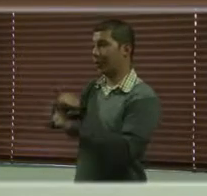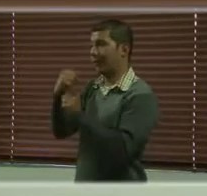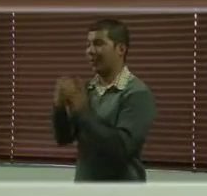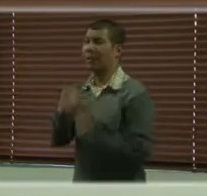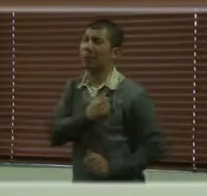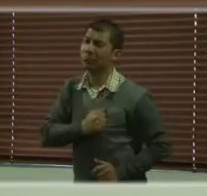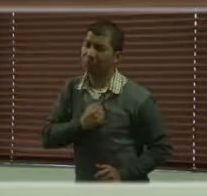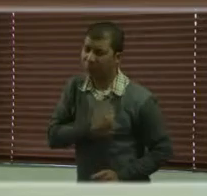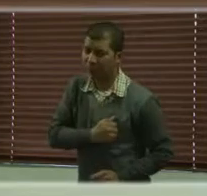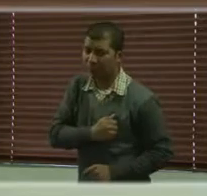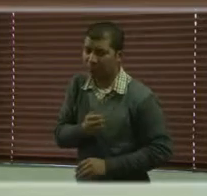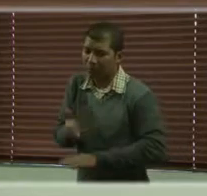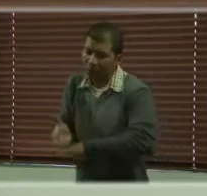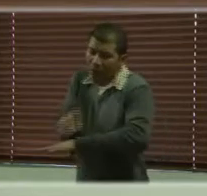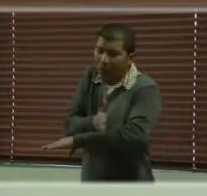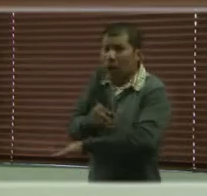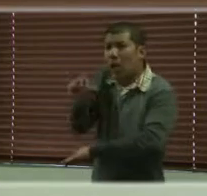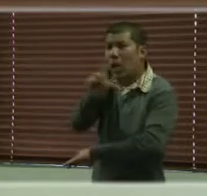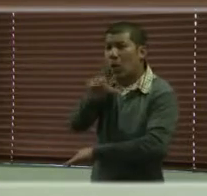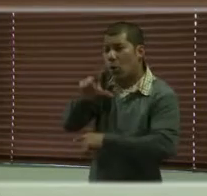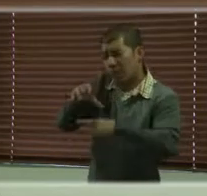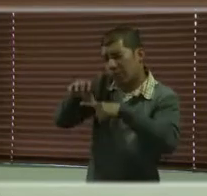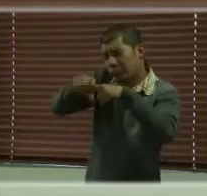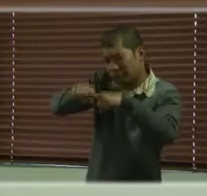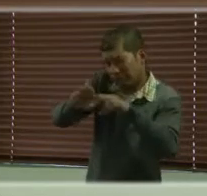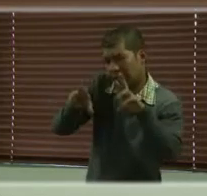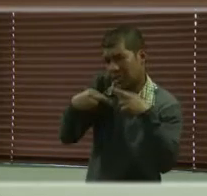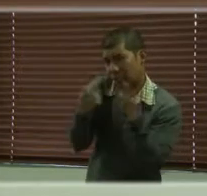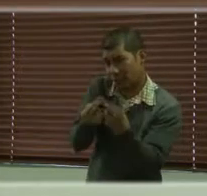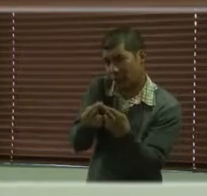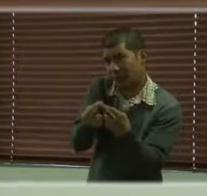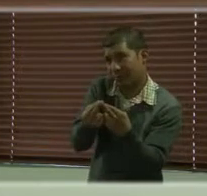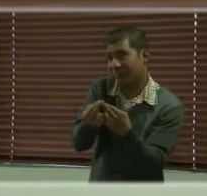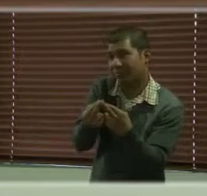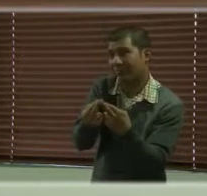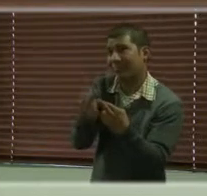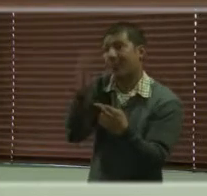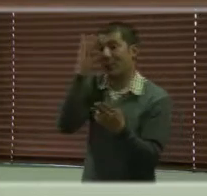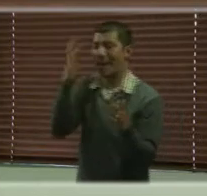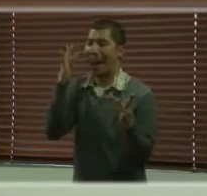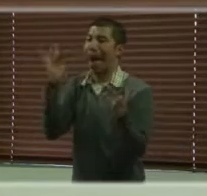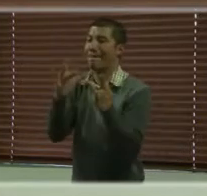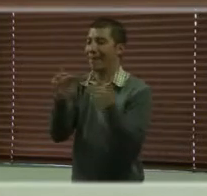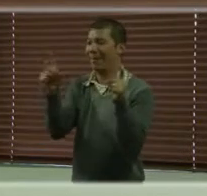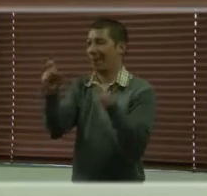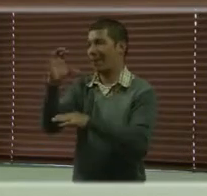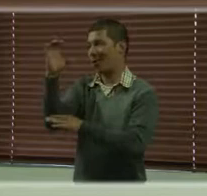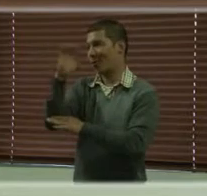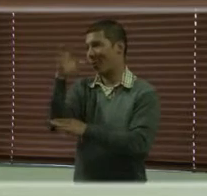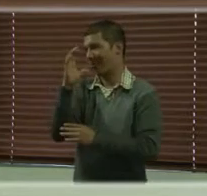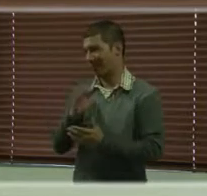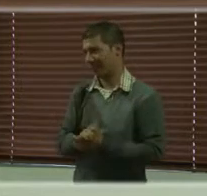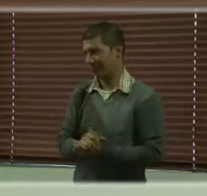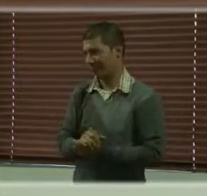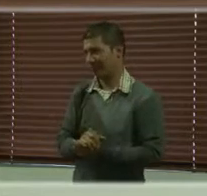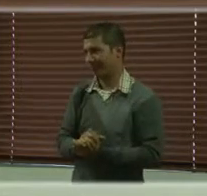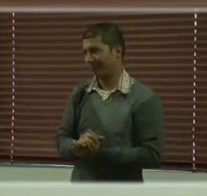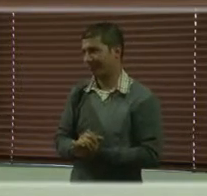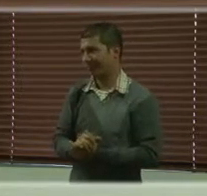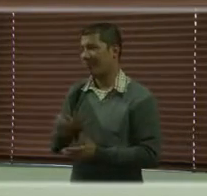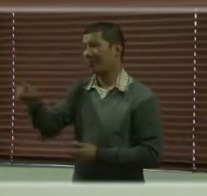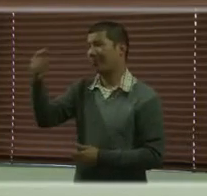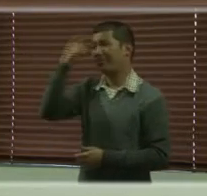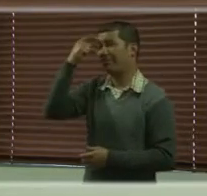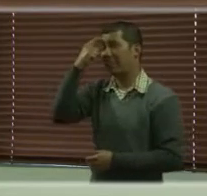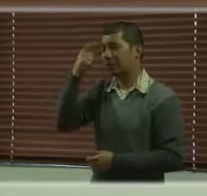examen no otro día de la semana porque ese otro día le toca a otro país y ya no tiene mucho sentido verdad y mucho menos cuando ya pasó el examen tendría